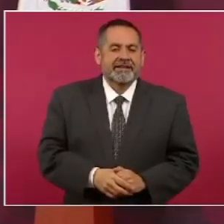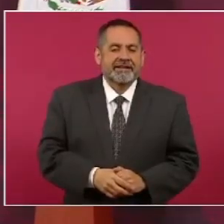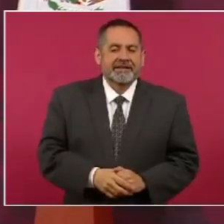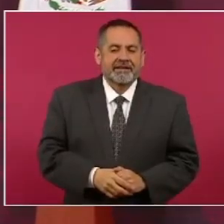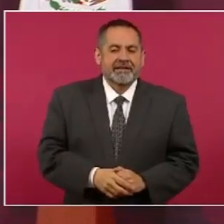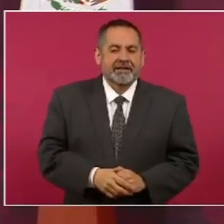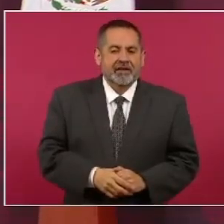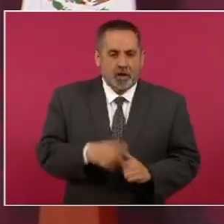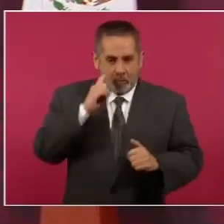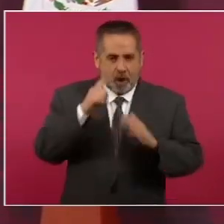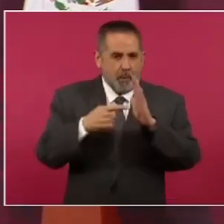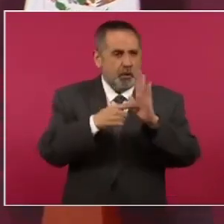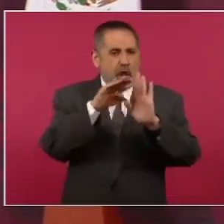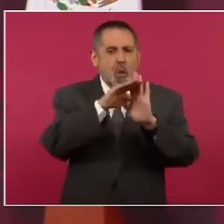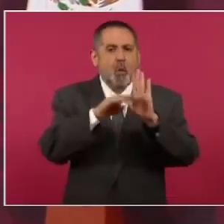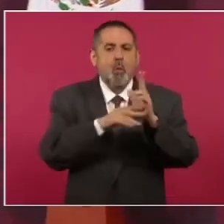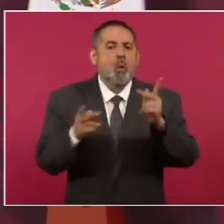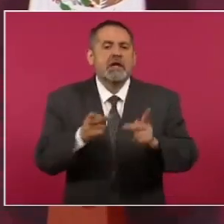les muestro una encuesta